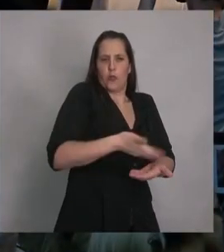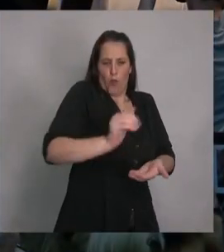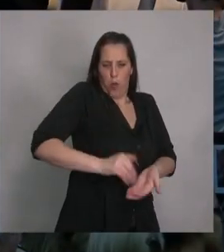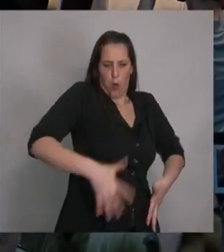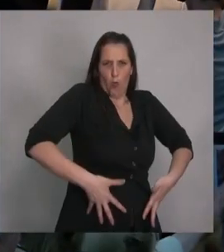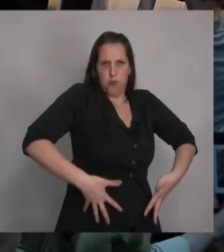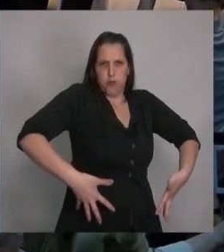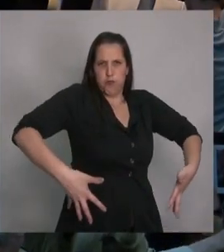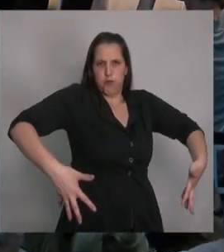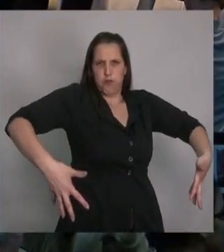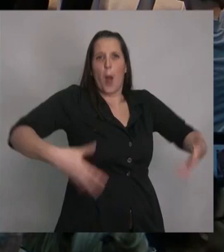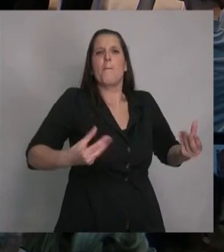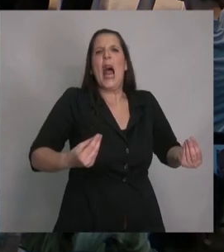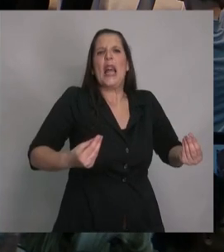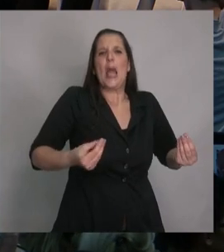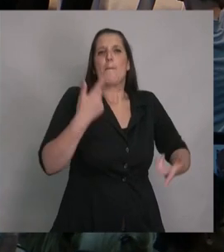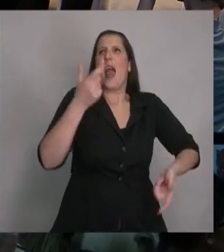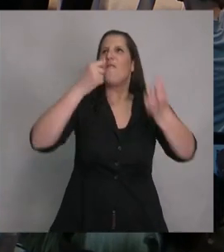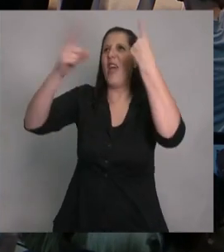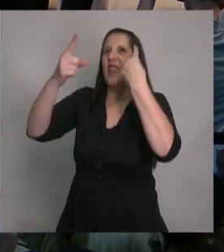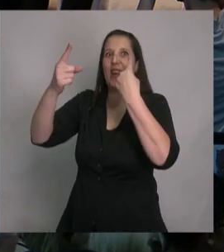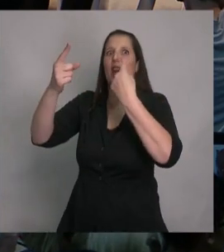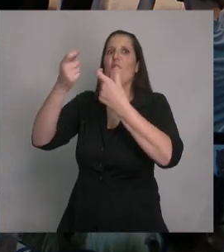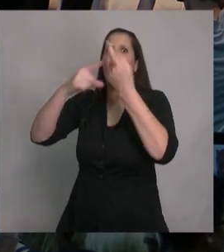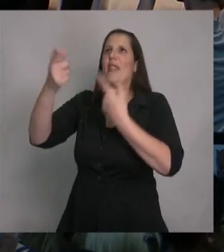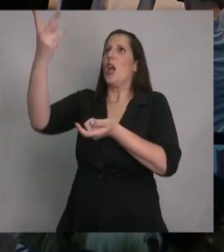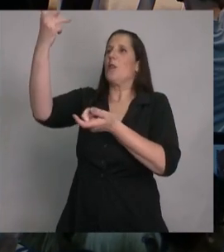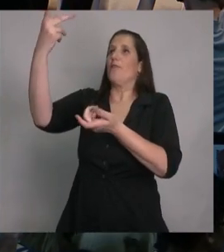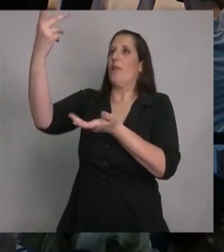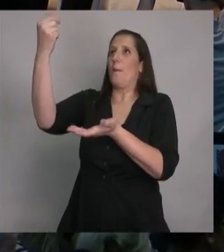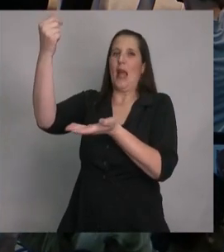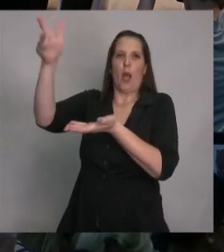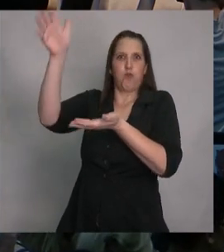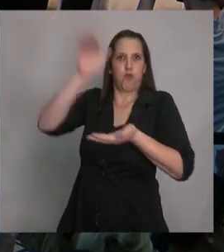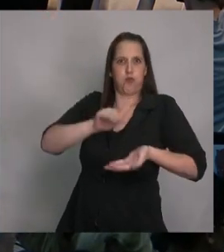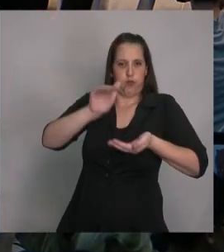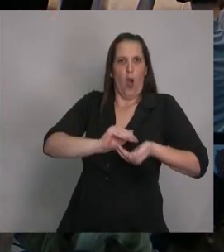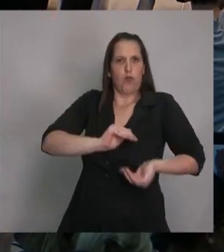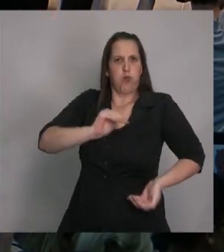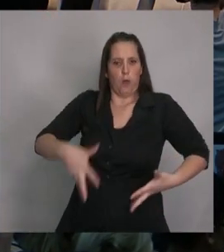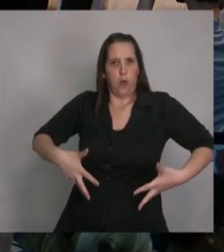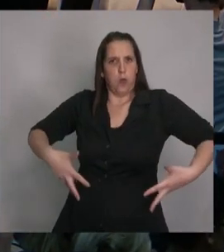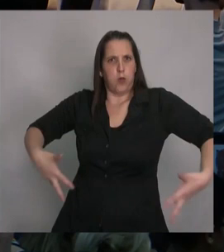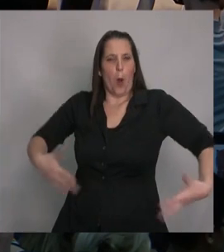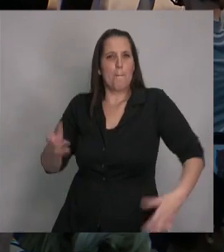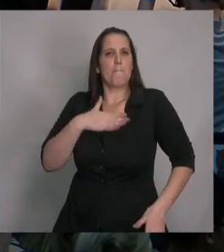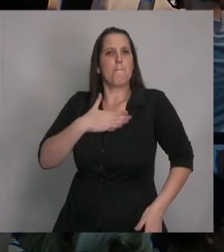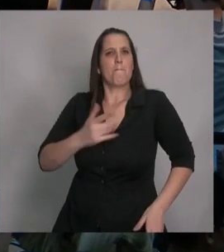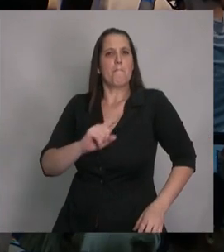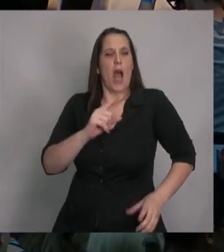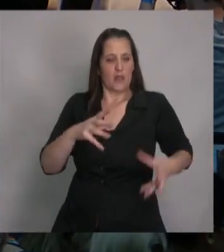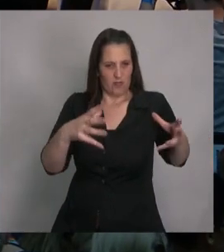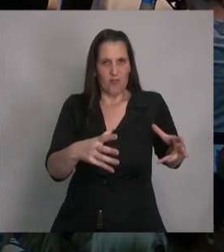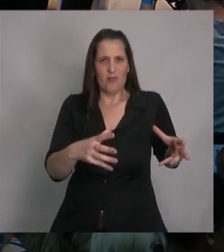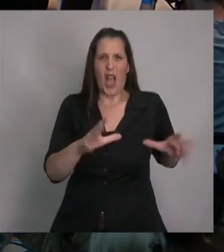vender más, para ganar más, en un incesante movimiento que recorre hasta el último rincón, no del